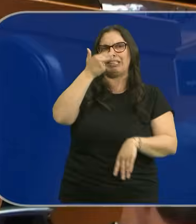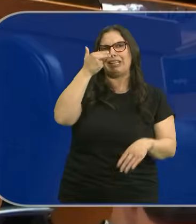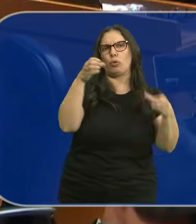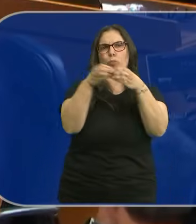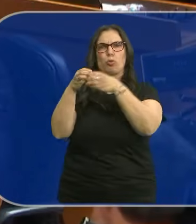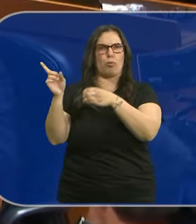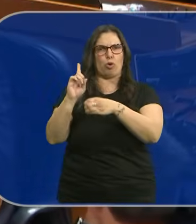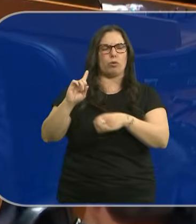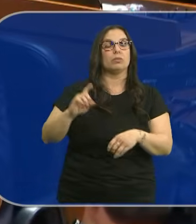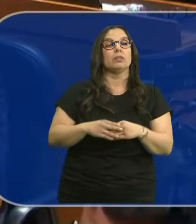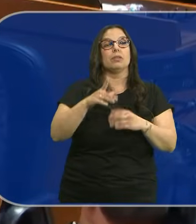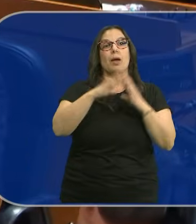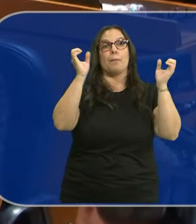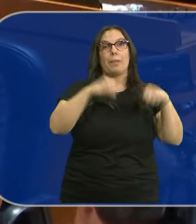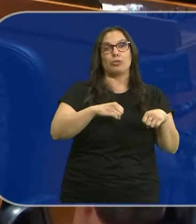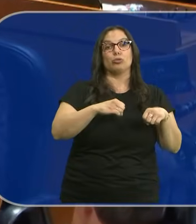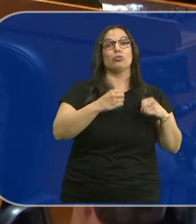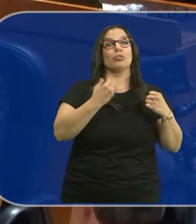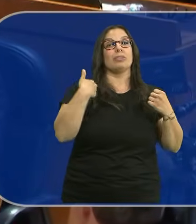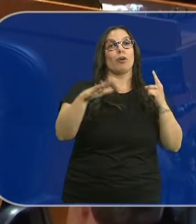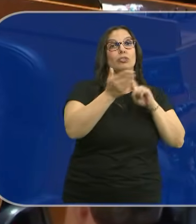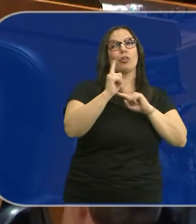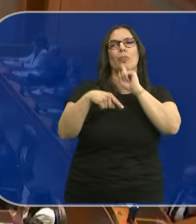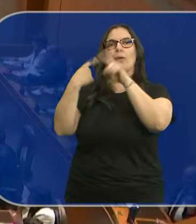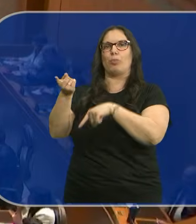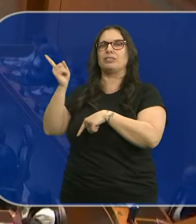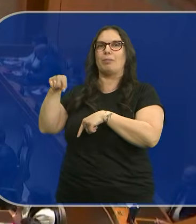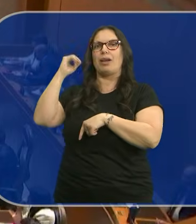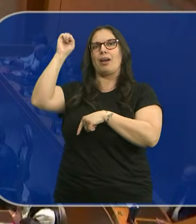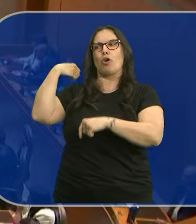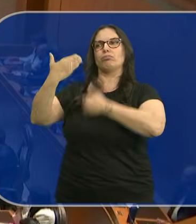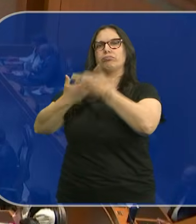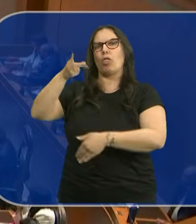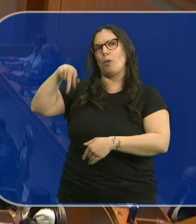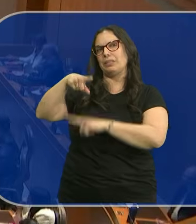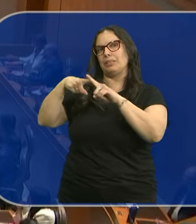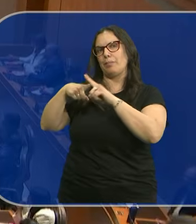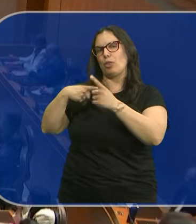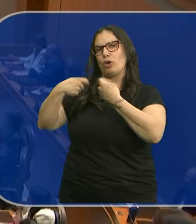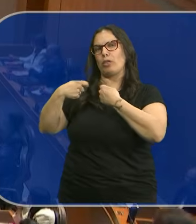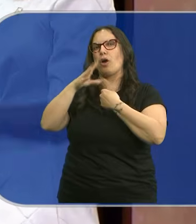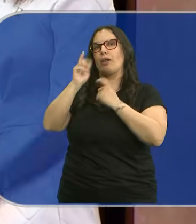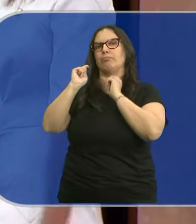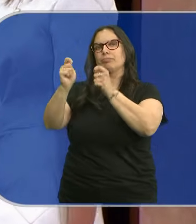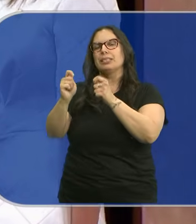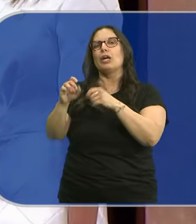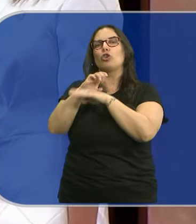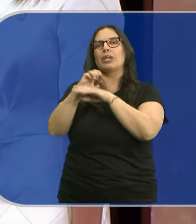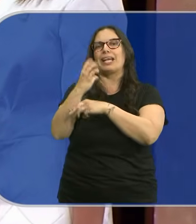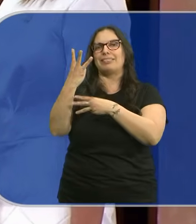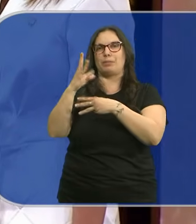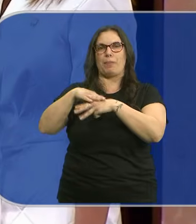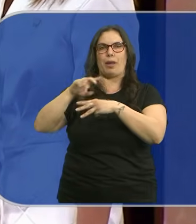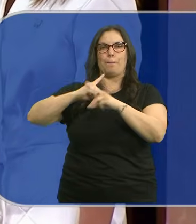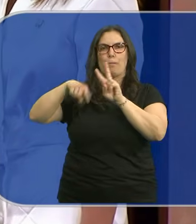sigla. Este pacto desbloqueó la investidura de Aragón después de 2 meses y medio de negociaciones. Allí se han fijado 3 de las 9 consejerías para